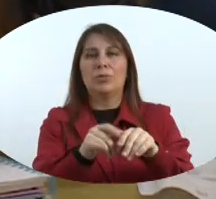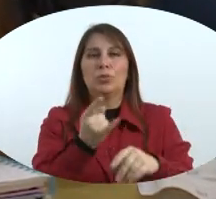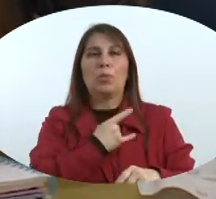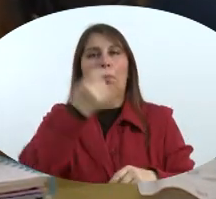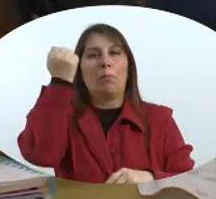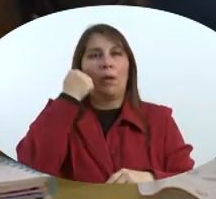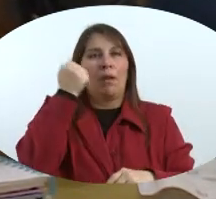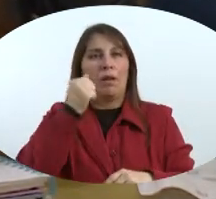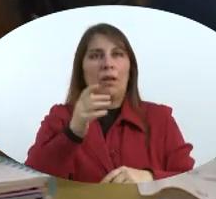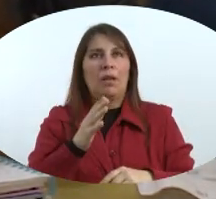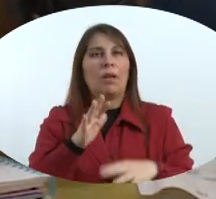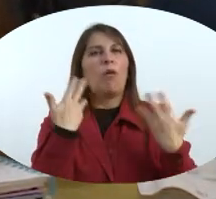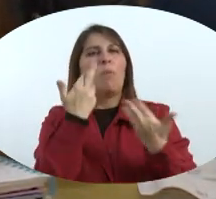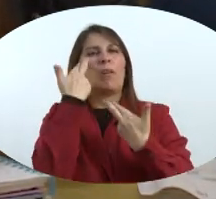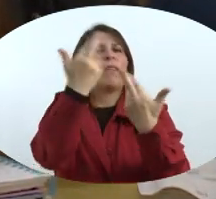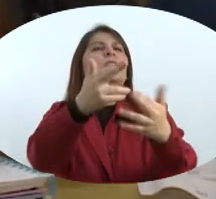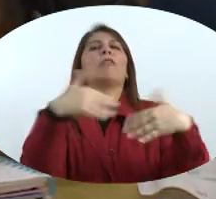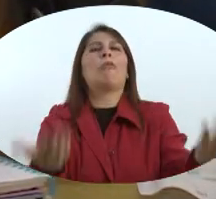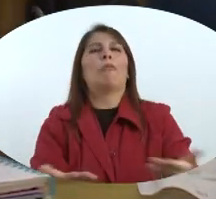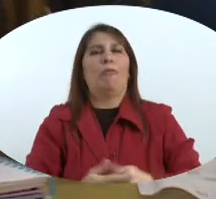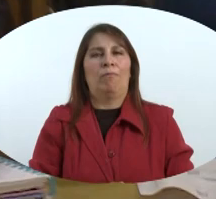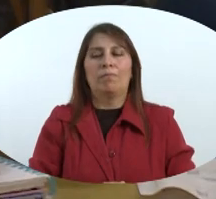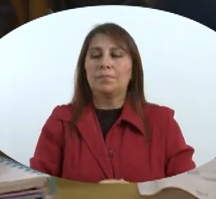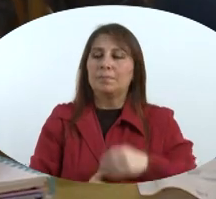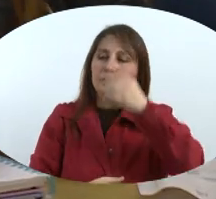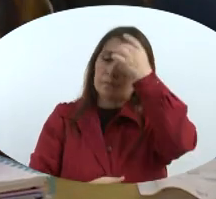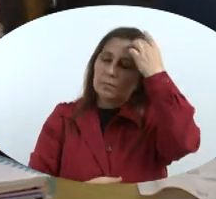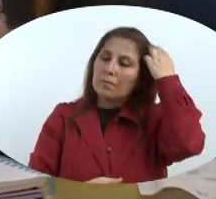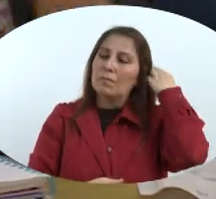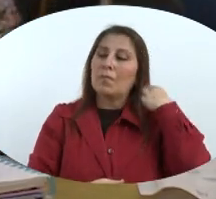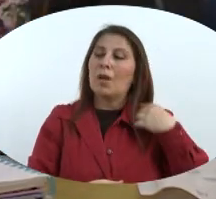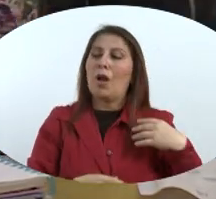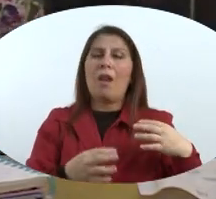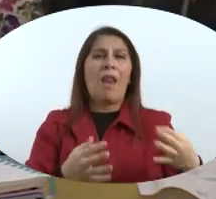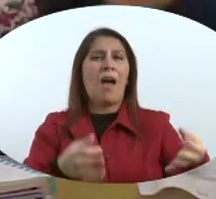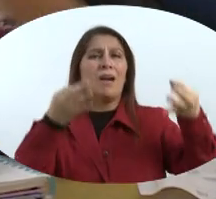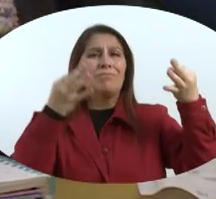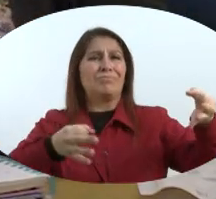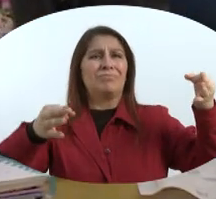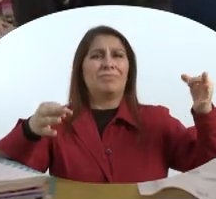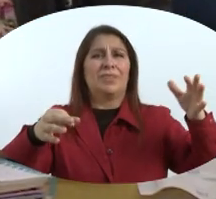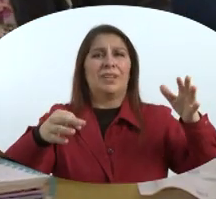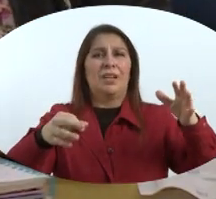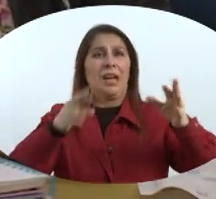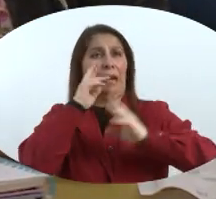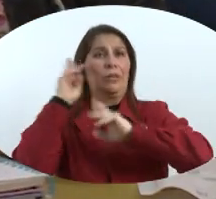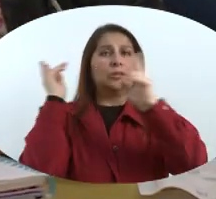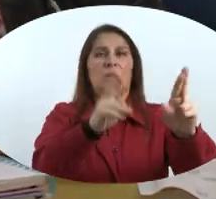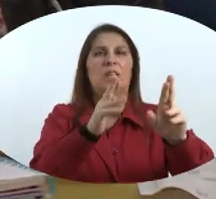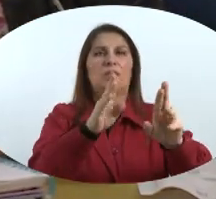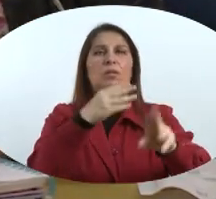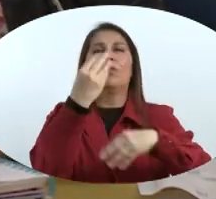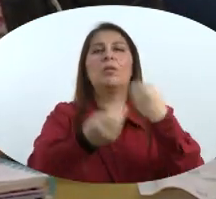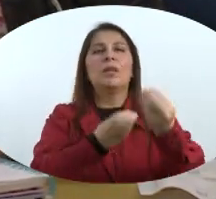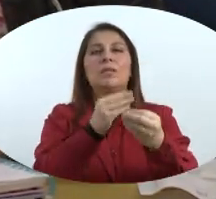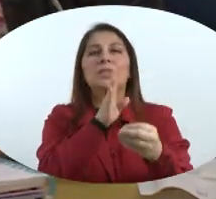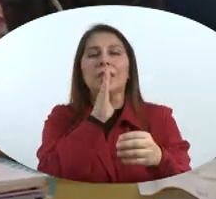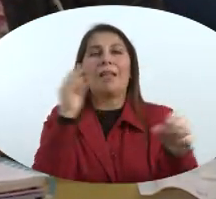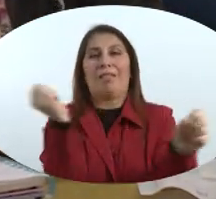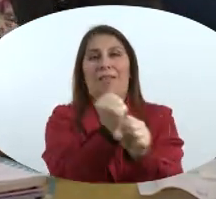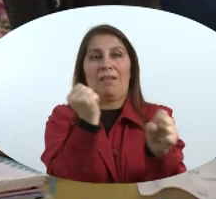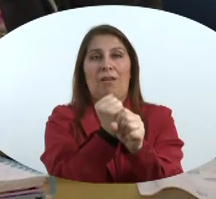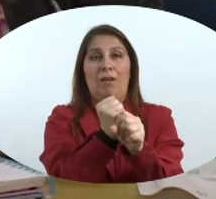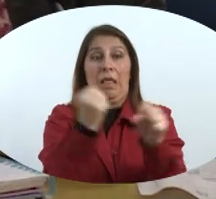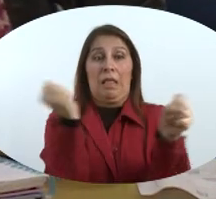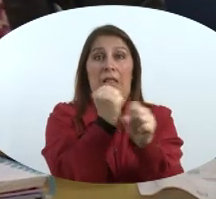candidatura al consejo académica lo primero que hay que decir de esto es que la legitimidad la da el trabajo y el trabajo lo da la vinculación